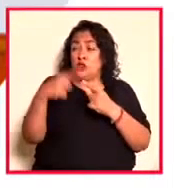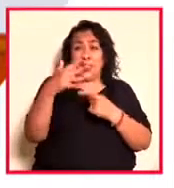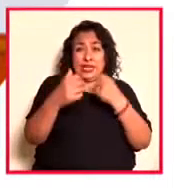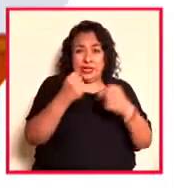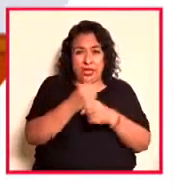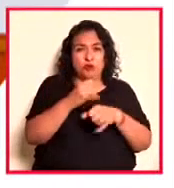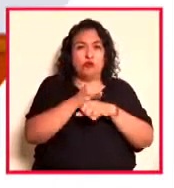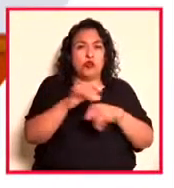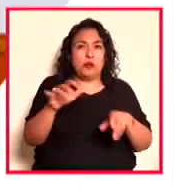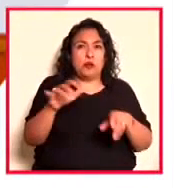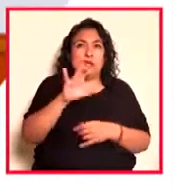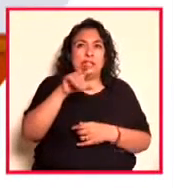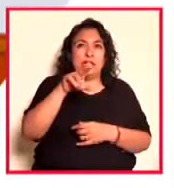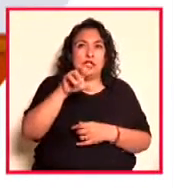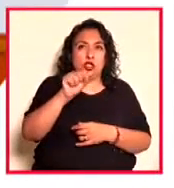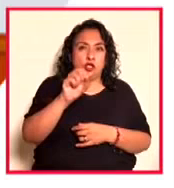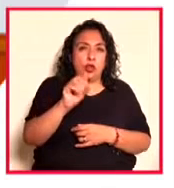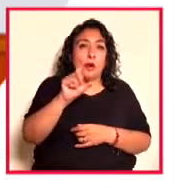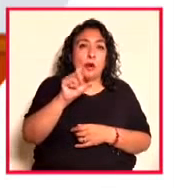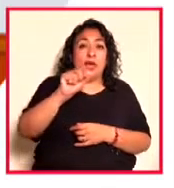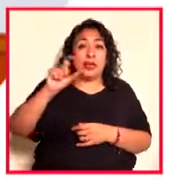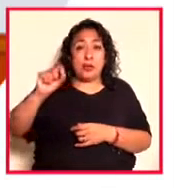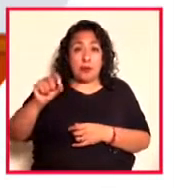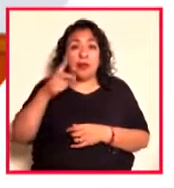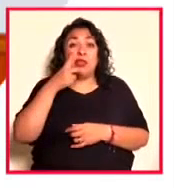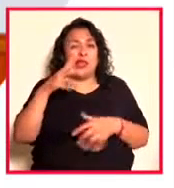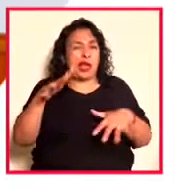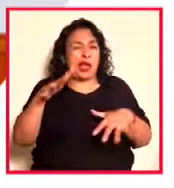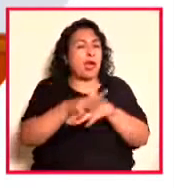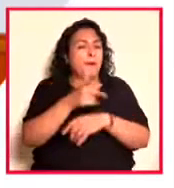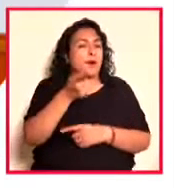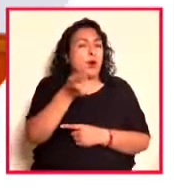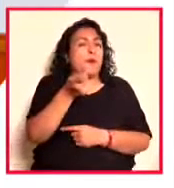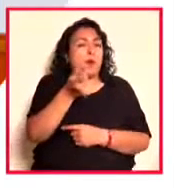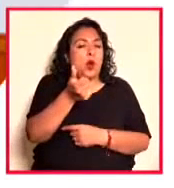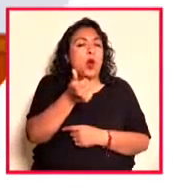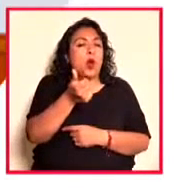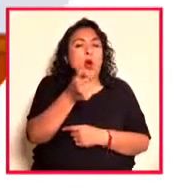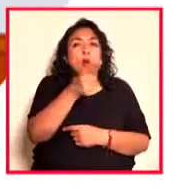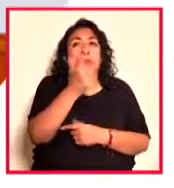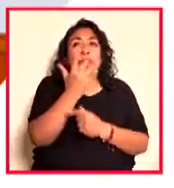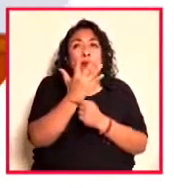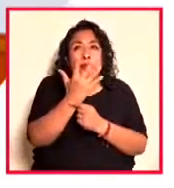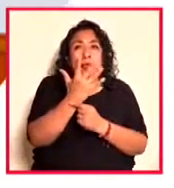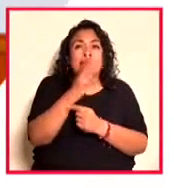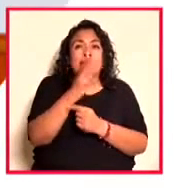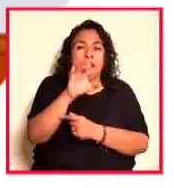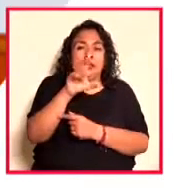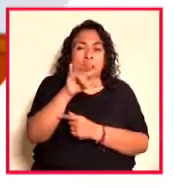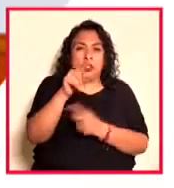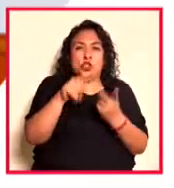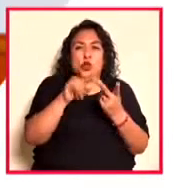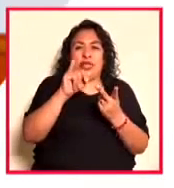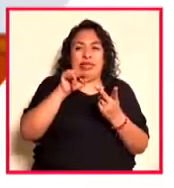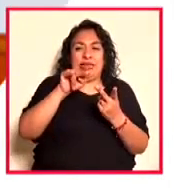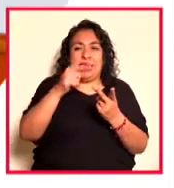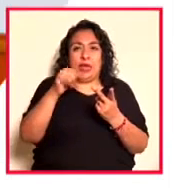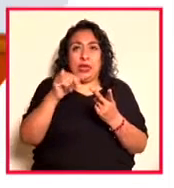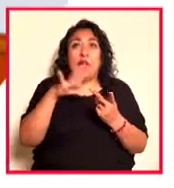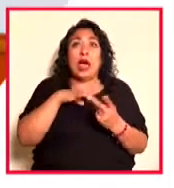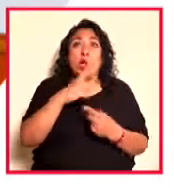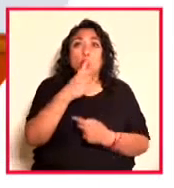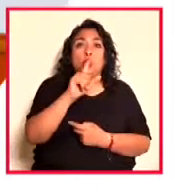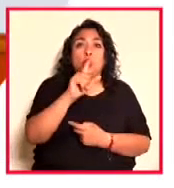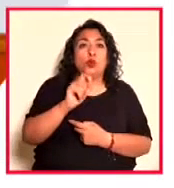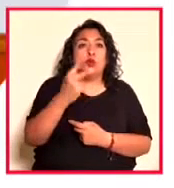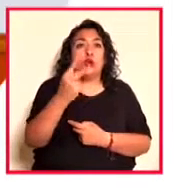del censo 2020 nos dicen que cambió poco. De acuerdo al censo y al reporte de INEGI, hay 1.2